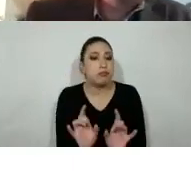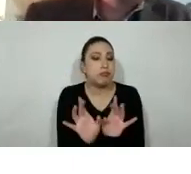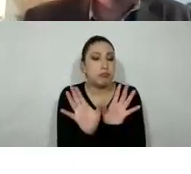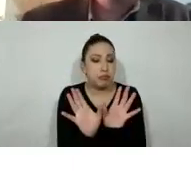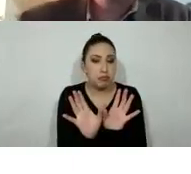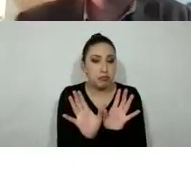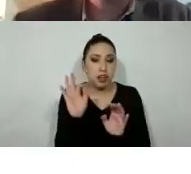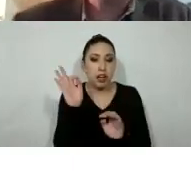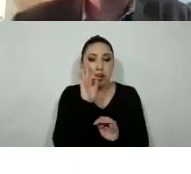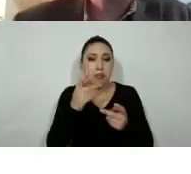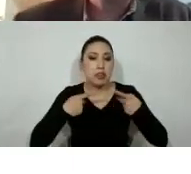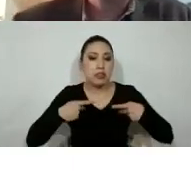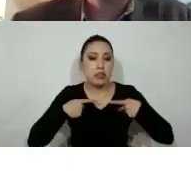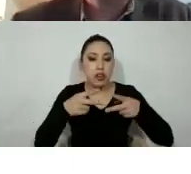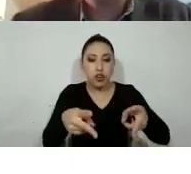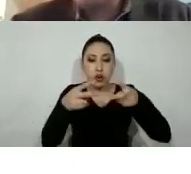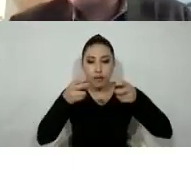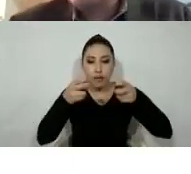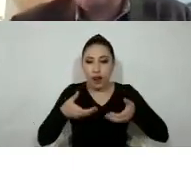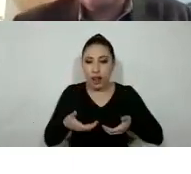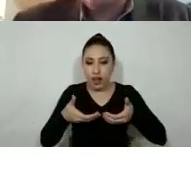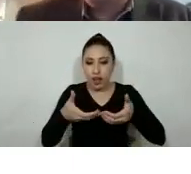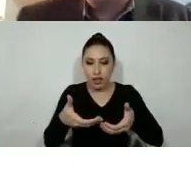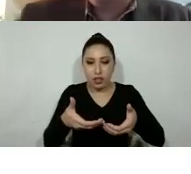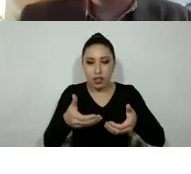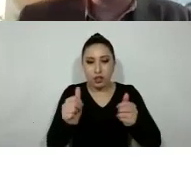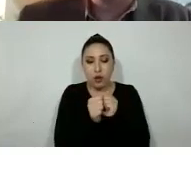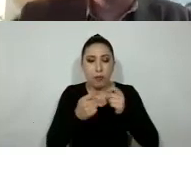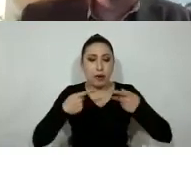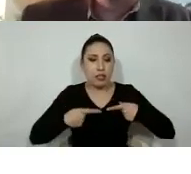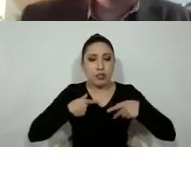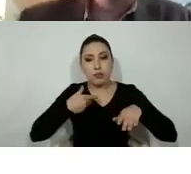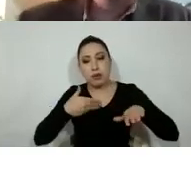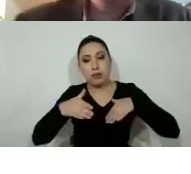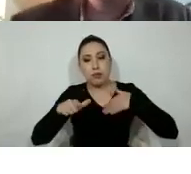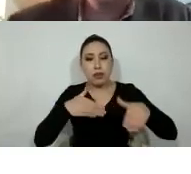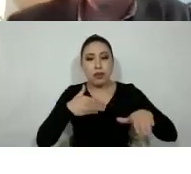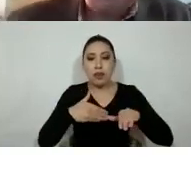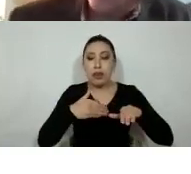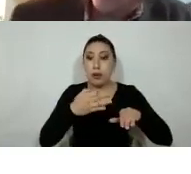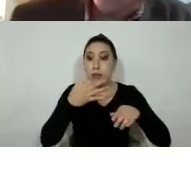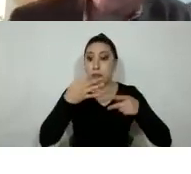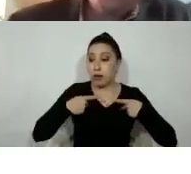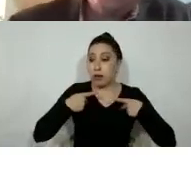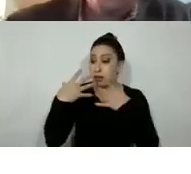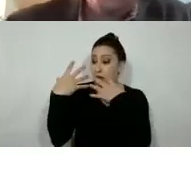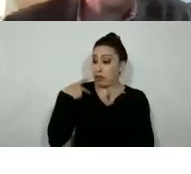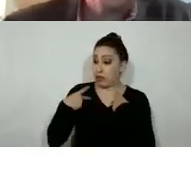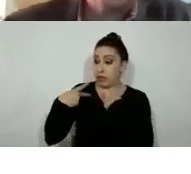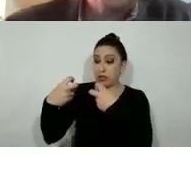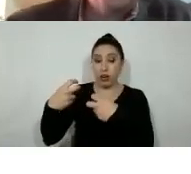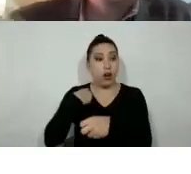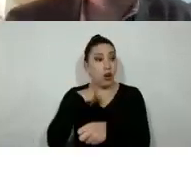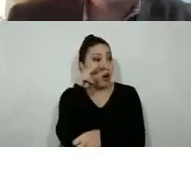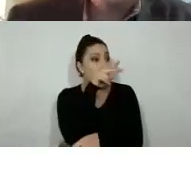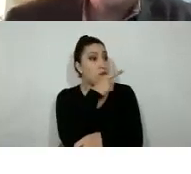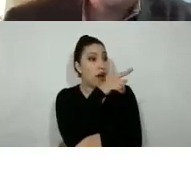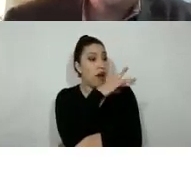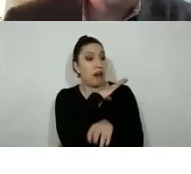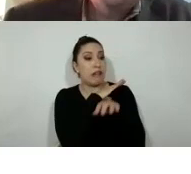un robo en la vía pública a una persona, la persona alcanza a pedir auxilio a un policía y le dice, me acaba de robar la persona, que vaya,